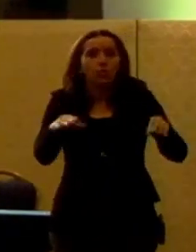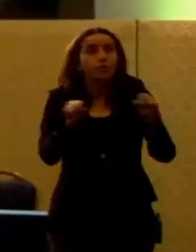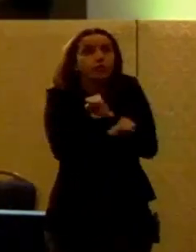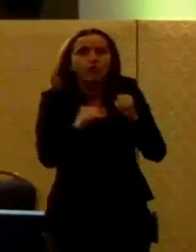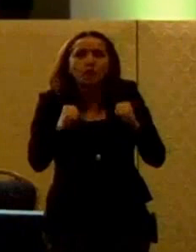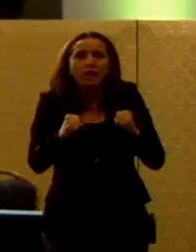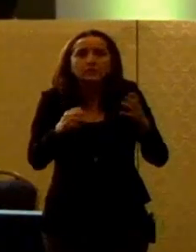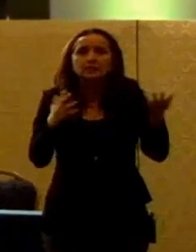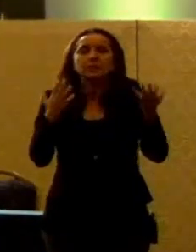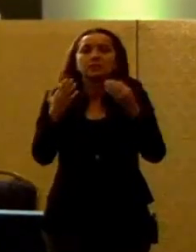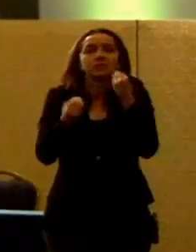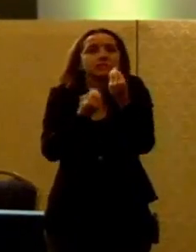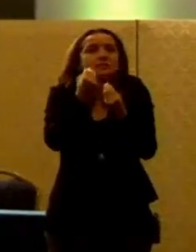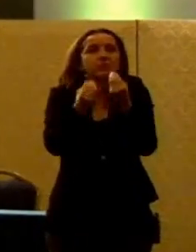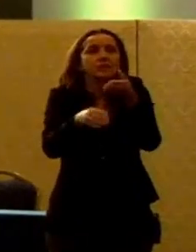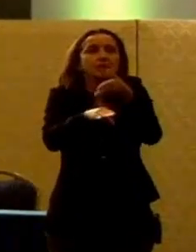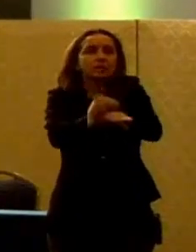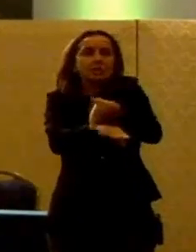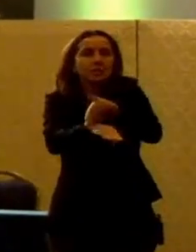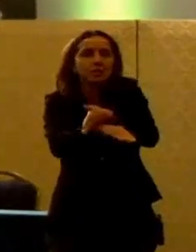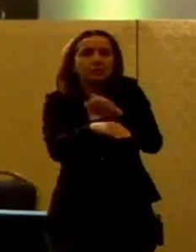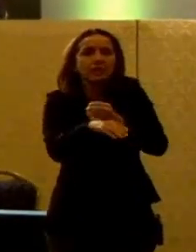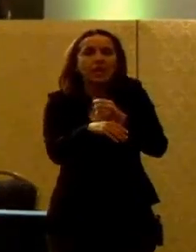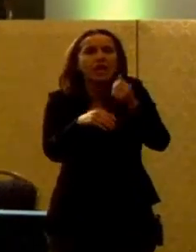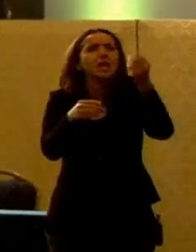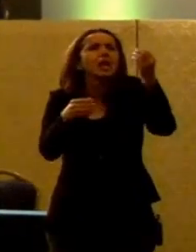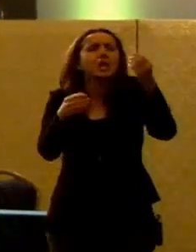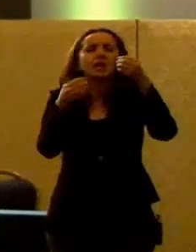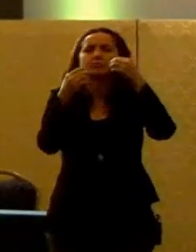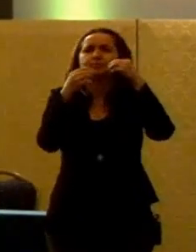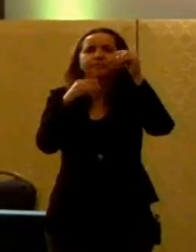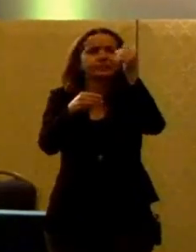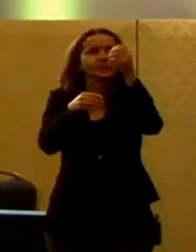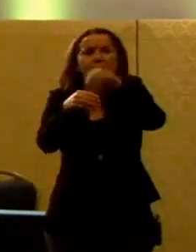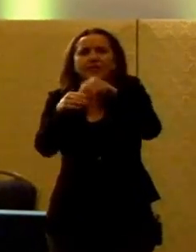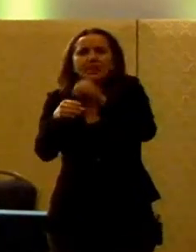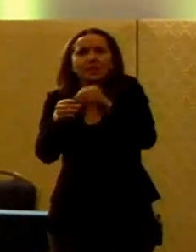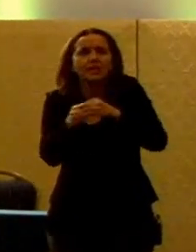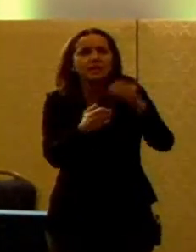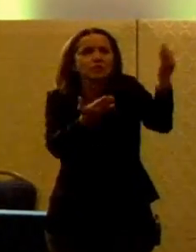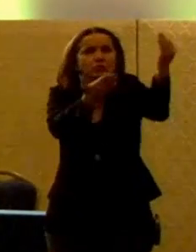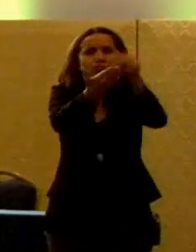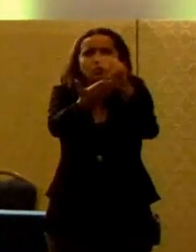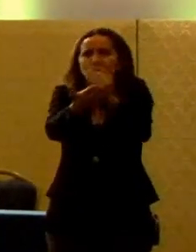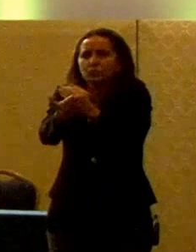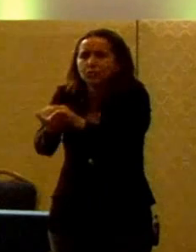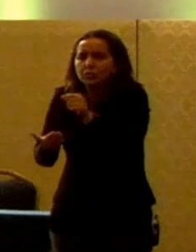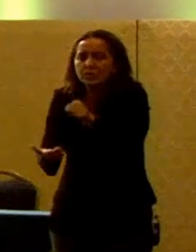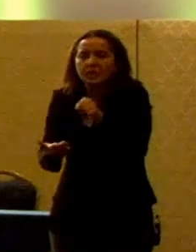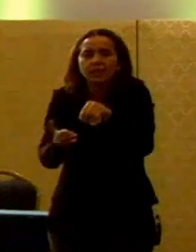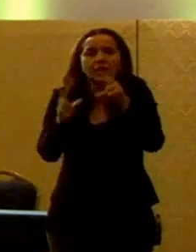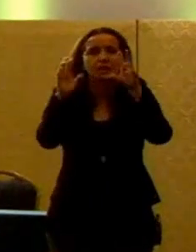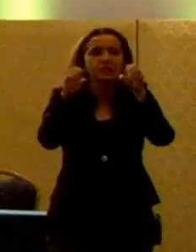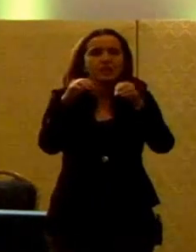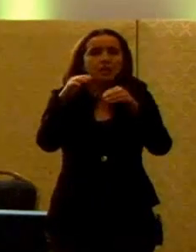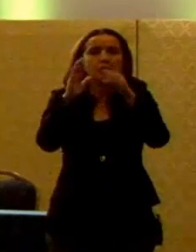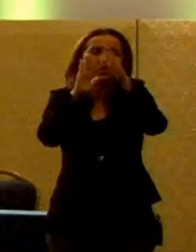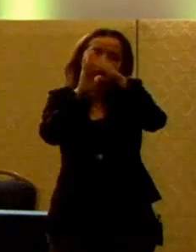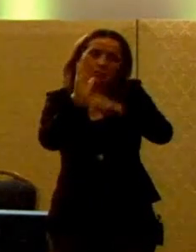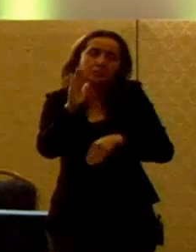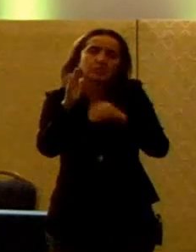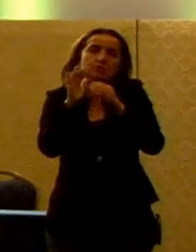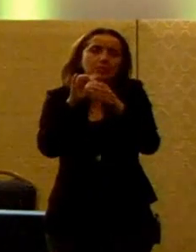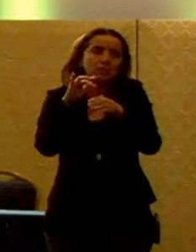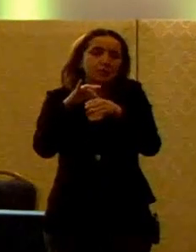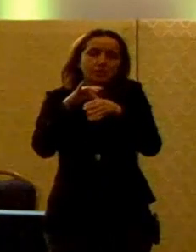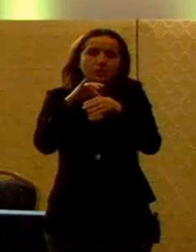y luego hacemos una serie de inversiones públicas orientadas con un buen enfoque en reducción de riesgos y posteriormente ver qué pasó con un